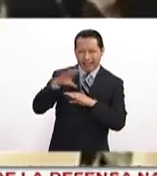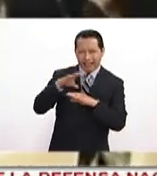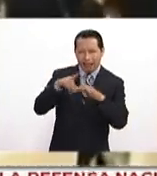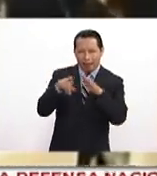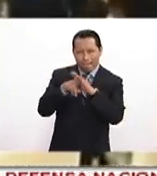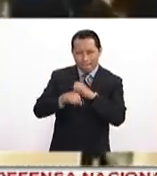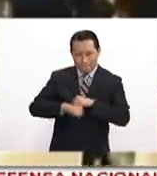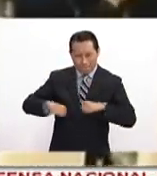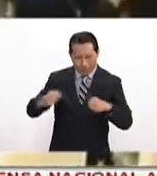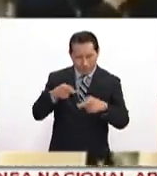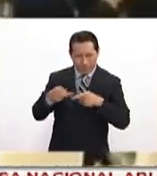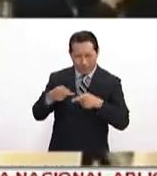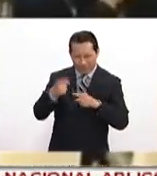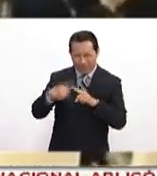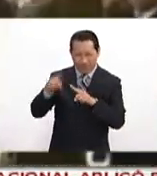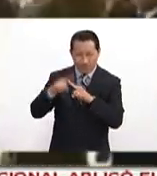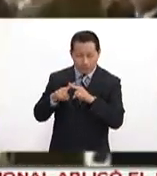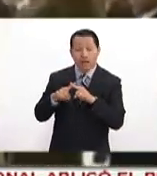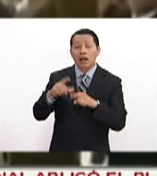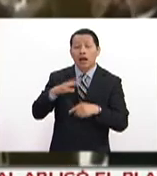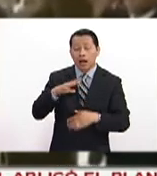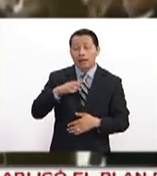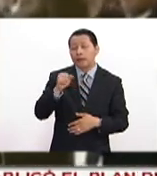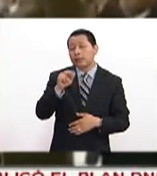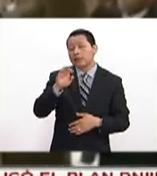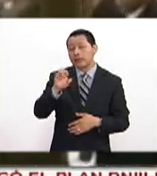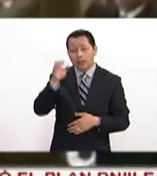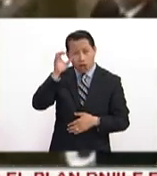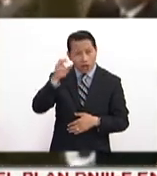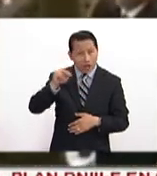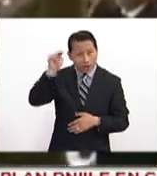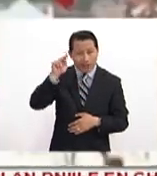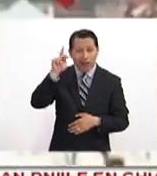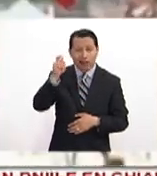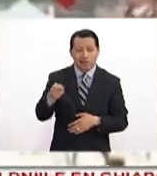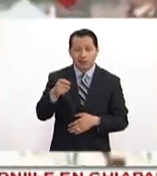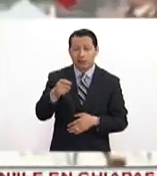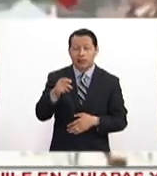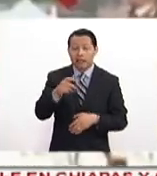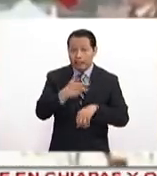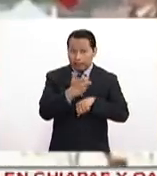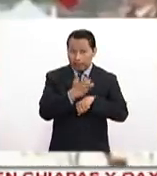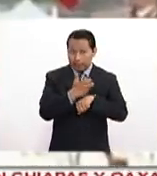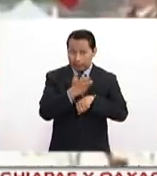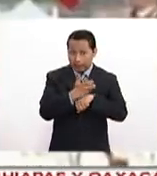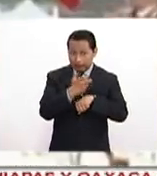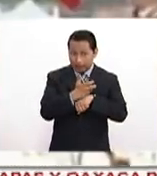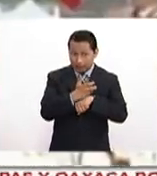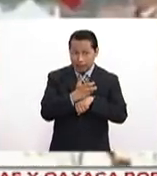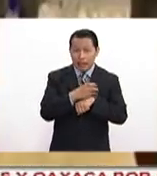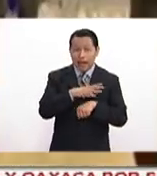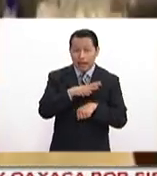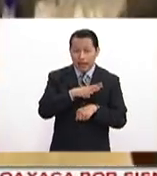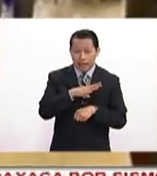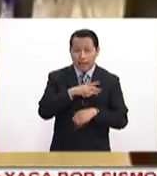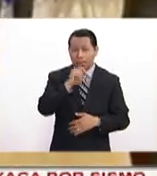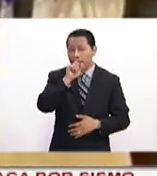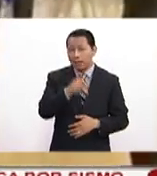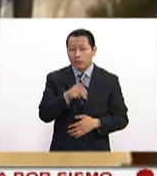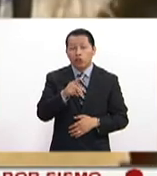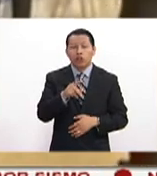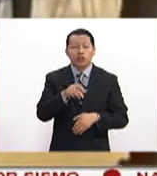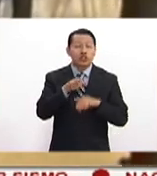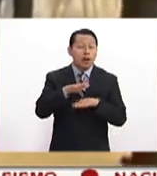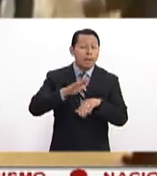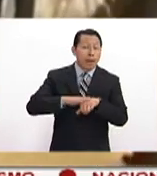asiático. De acuerdo con declaraciones del Ministerio de Exteriores norcoreano, en caso de que Estados Unidos arme la resolución ilegal sobre